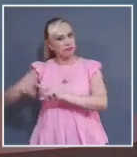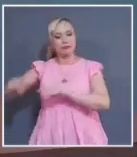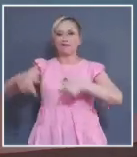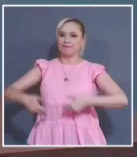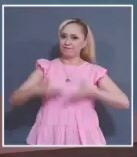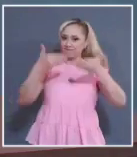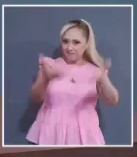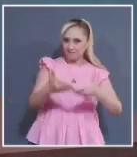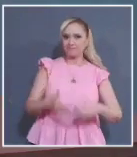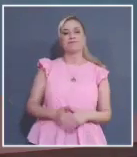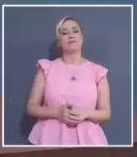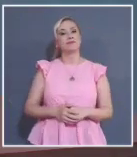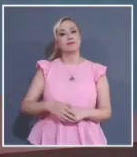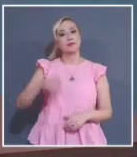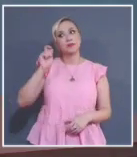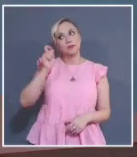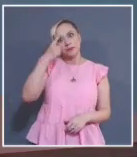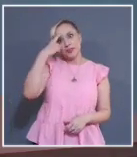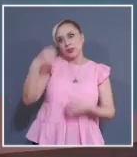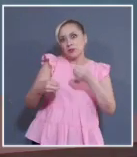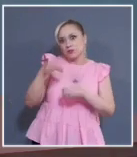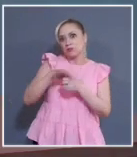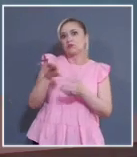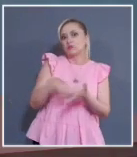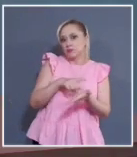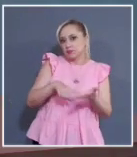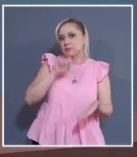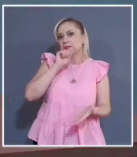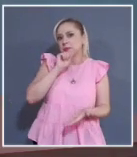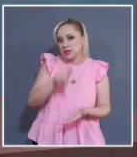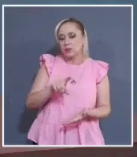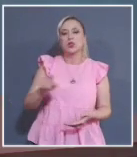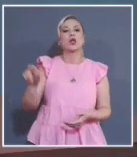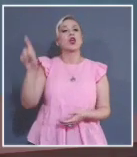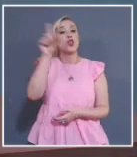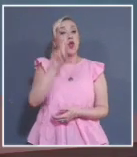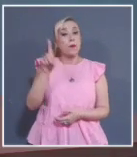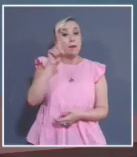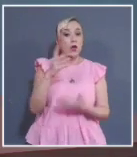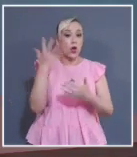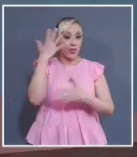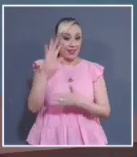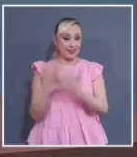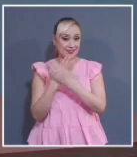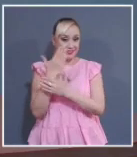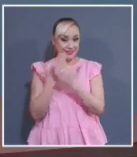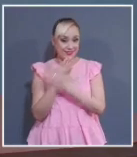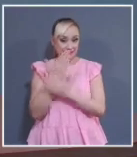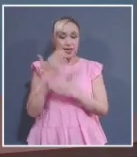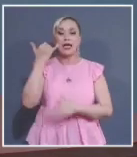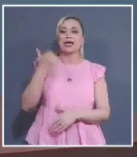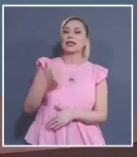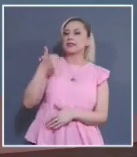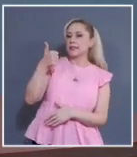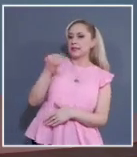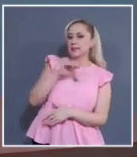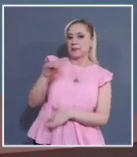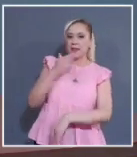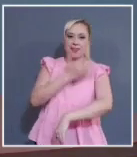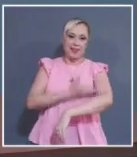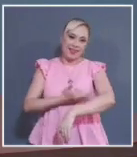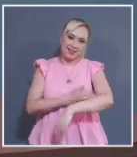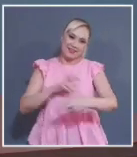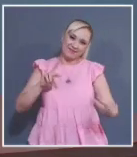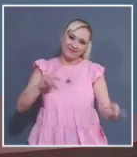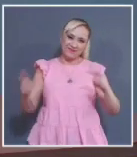Judicatura Federal y el Tribunal Electoral, con sus repeticiones el domingo a las 10:30 y 18:30 horas. Es así como llegamos al final de este